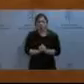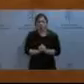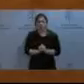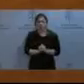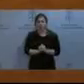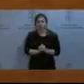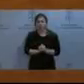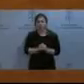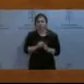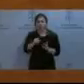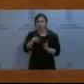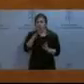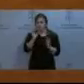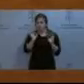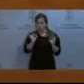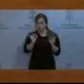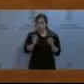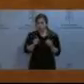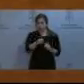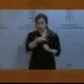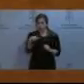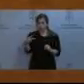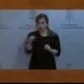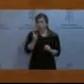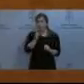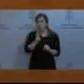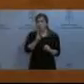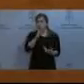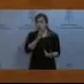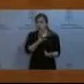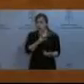término de la operación y con los resultados que todavía podemos ver,